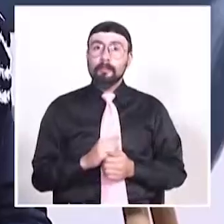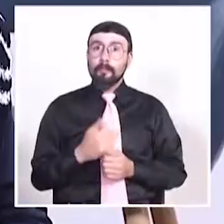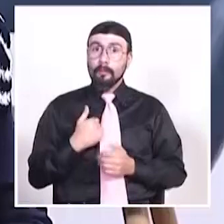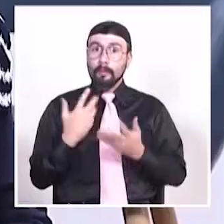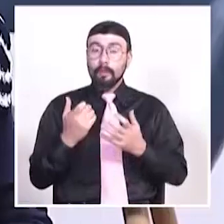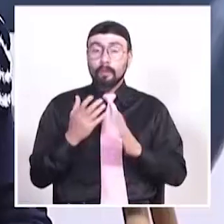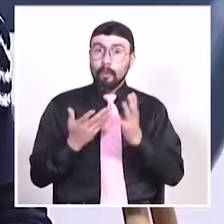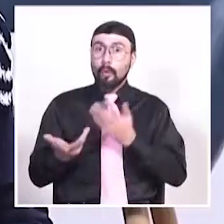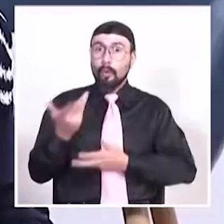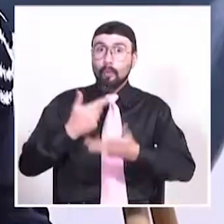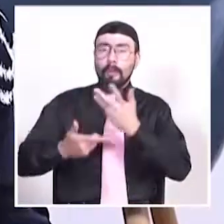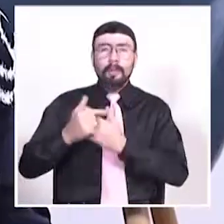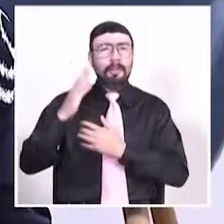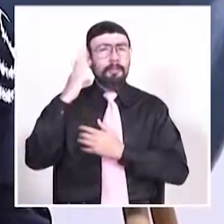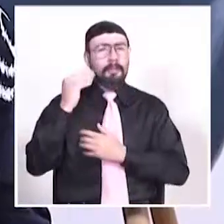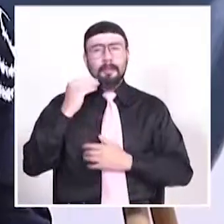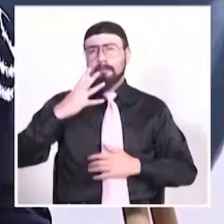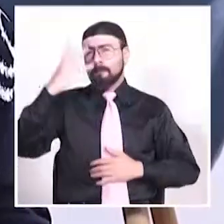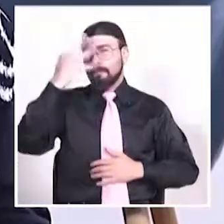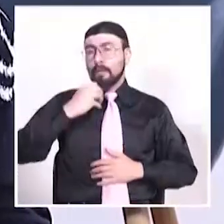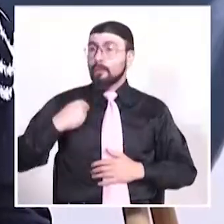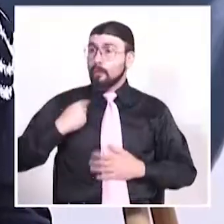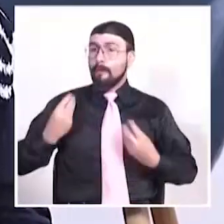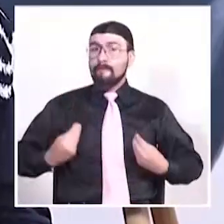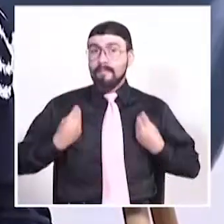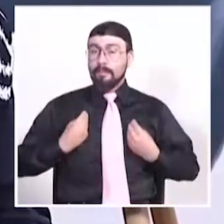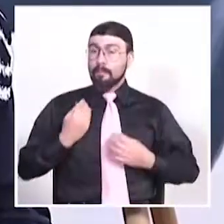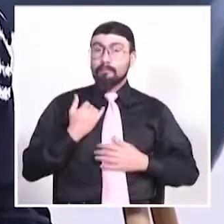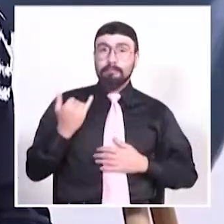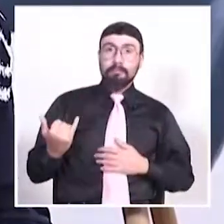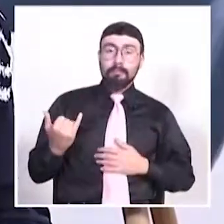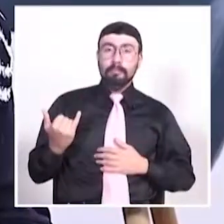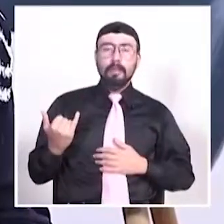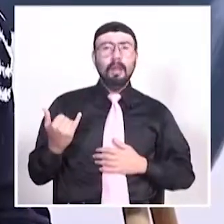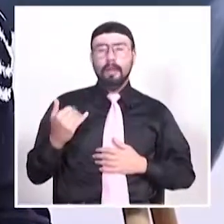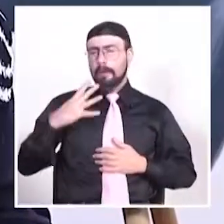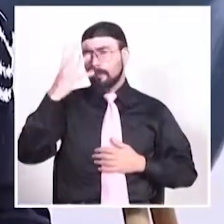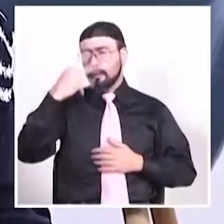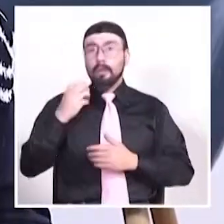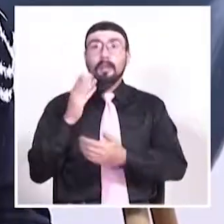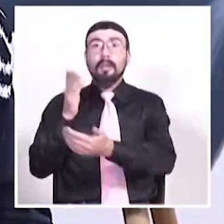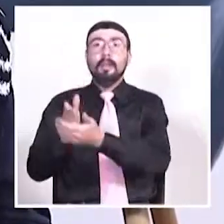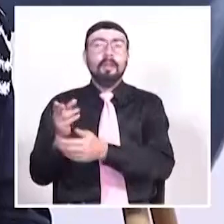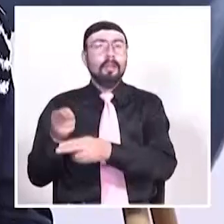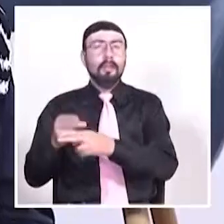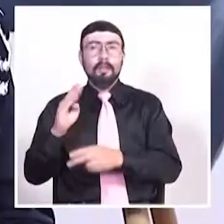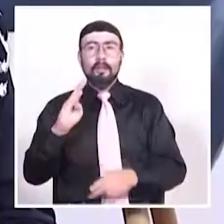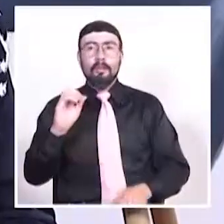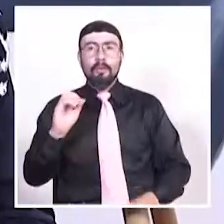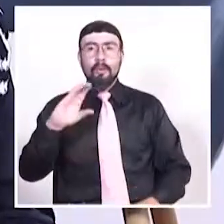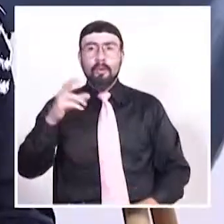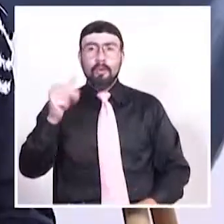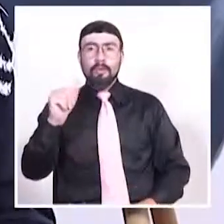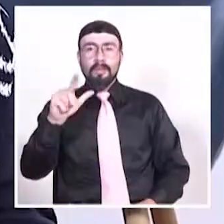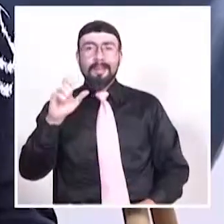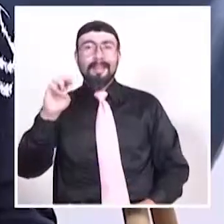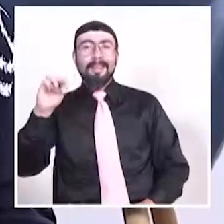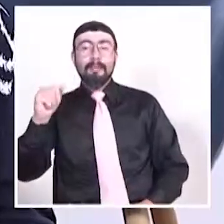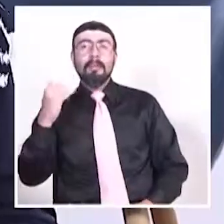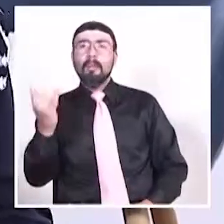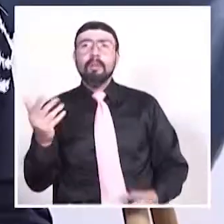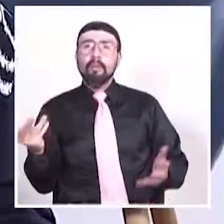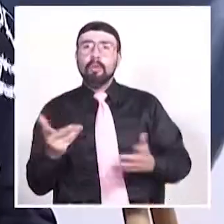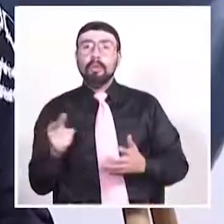compartir una experiencia maravillosa que viví en un sector maravilloso, Bochalema, busquen Bochalema,